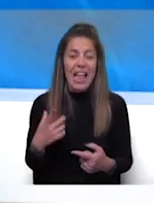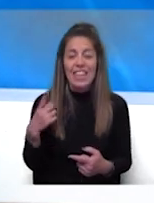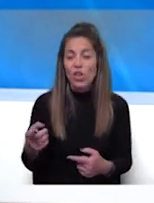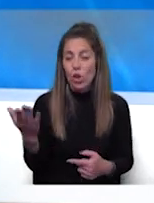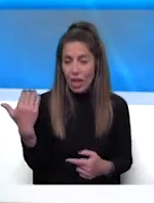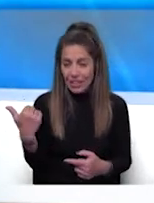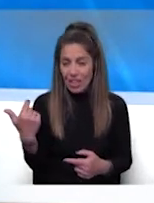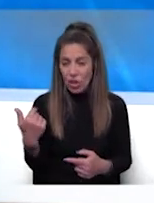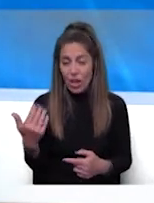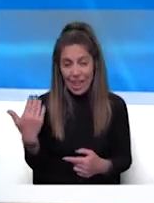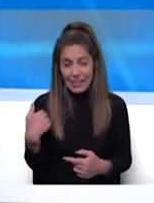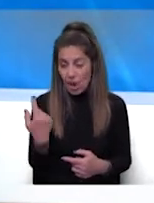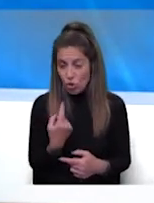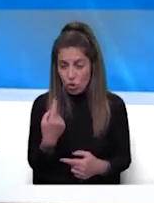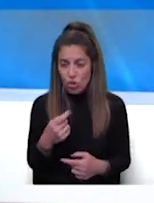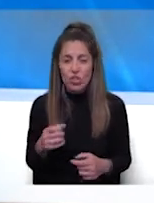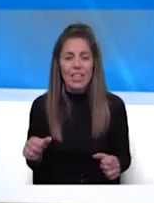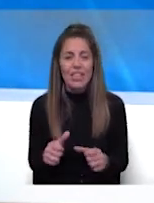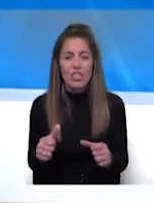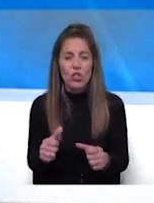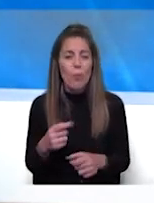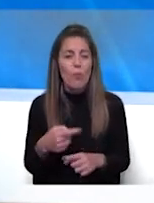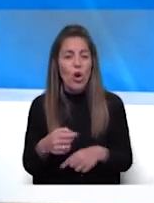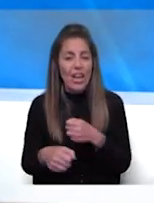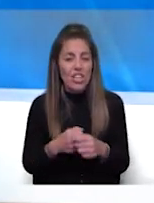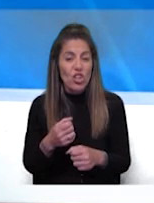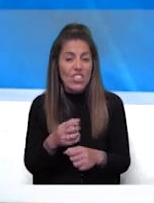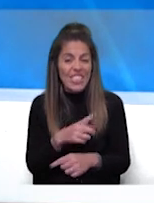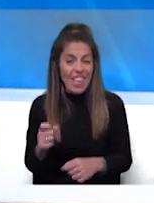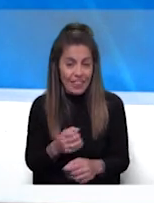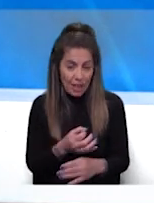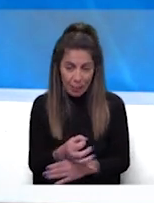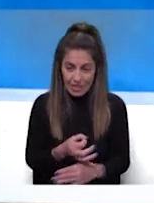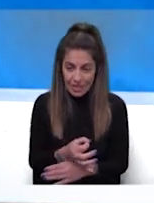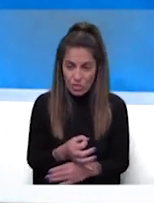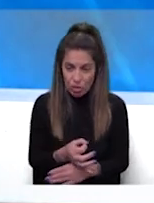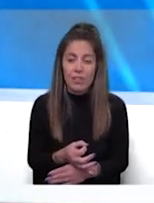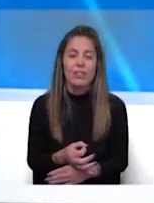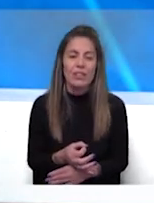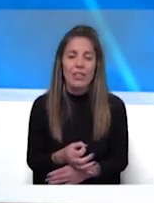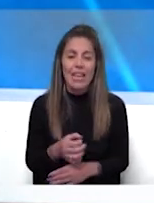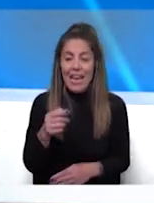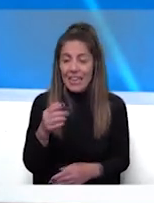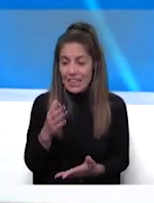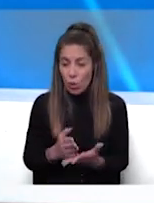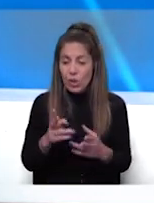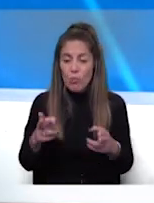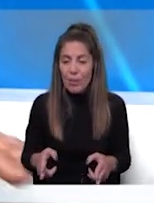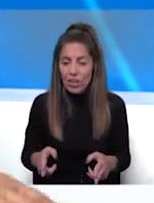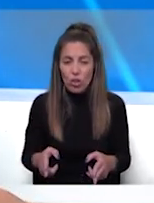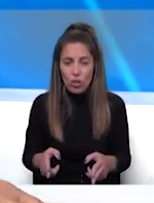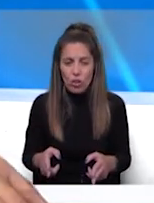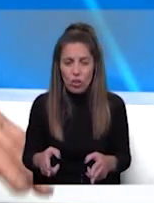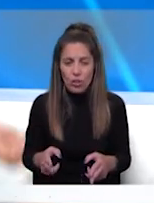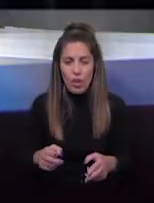anterior a que estuviéramos nosotros llegó a hacer por año 100 capacitaciones. En este último periodo tuvimos